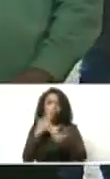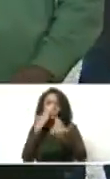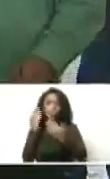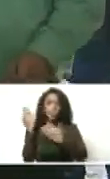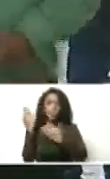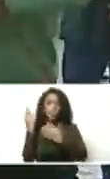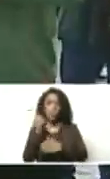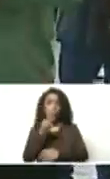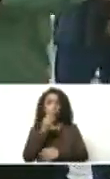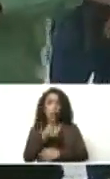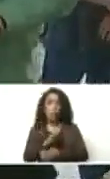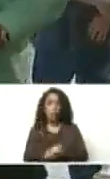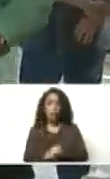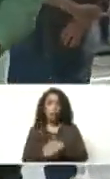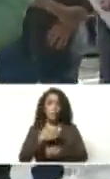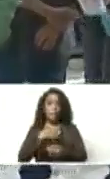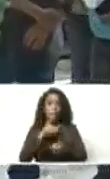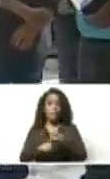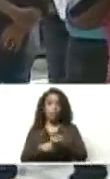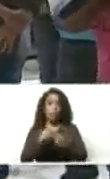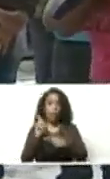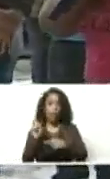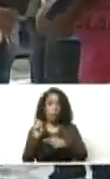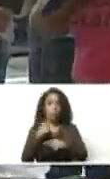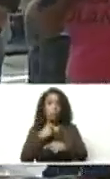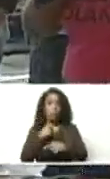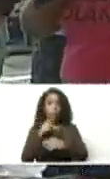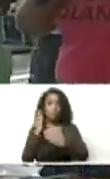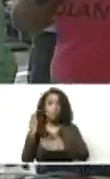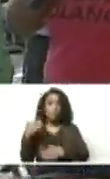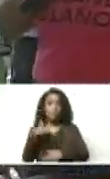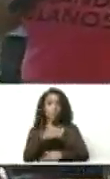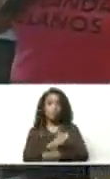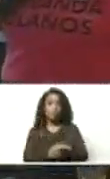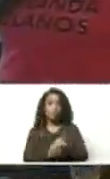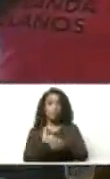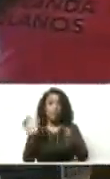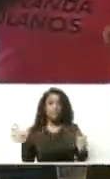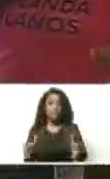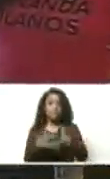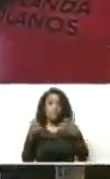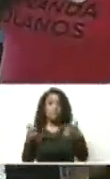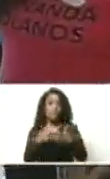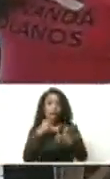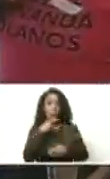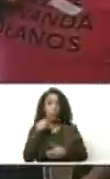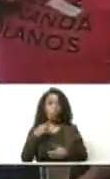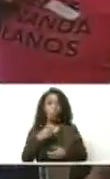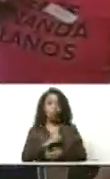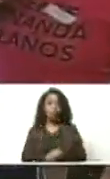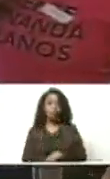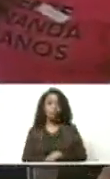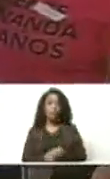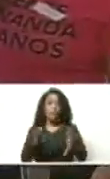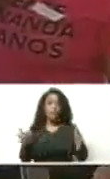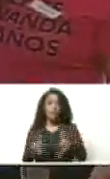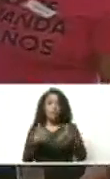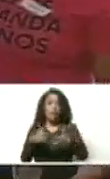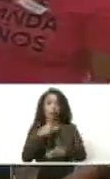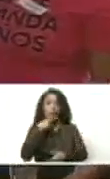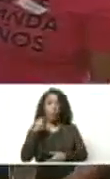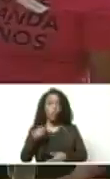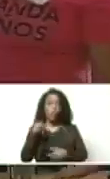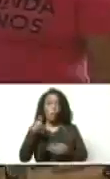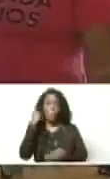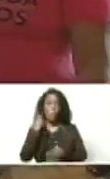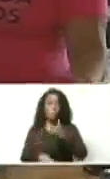ajillo, bueno. Con una Silvia ensalada, le gusta al ajillo. Con una ensalada de una ensaladita rusa. Una ensalada rusa prohibida en